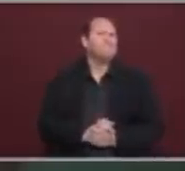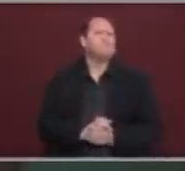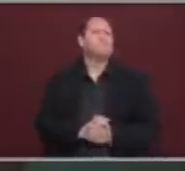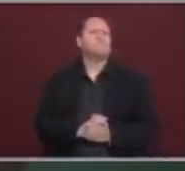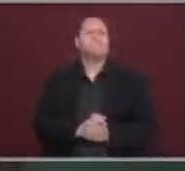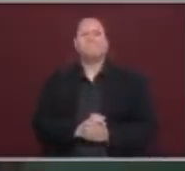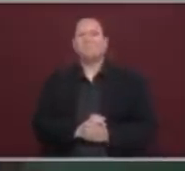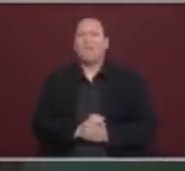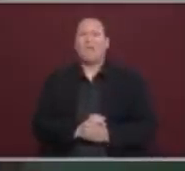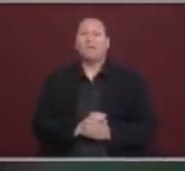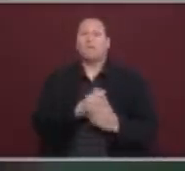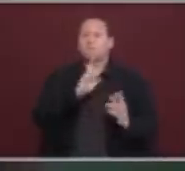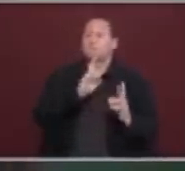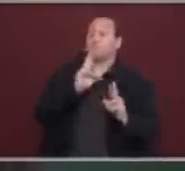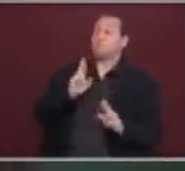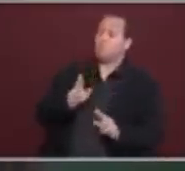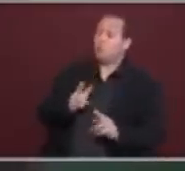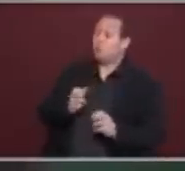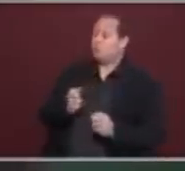sobre respuesta